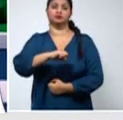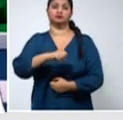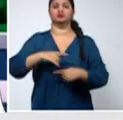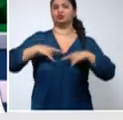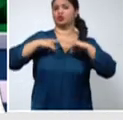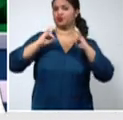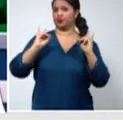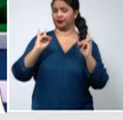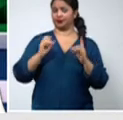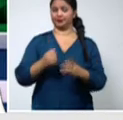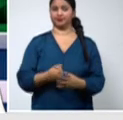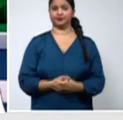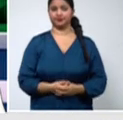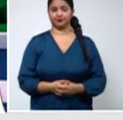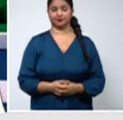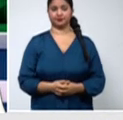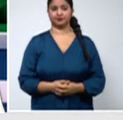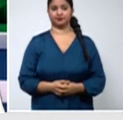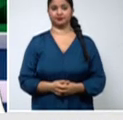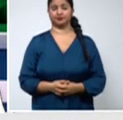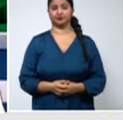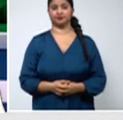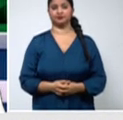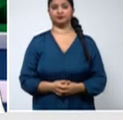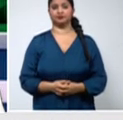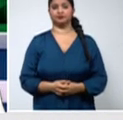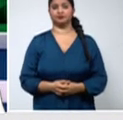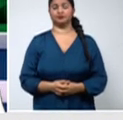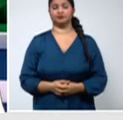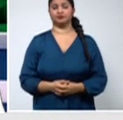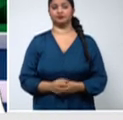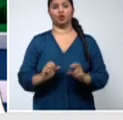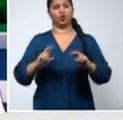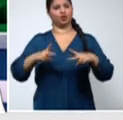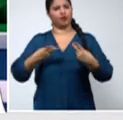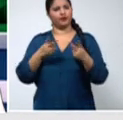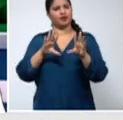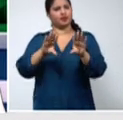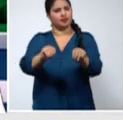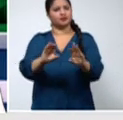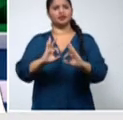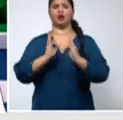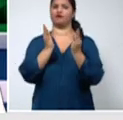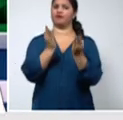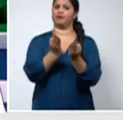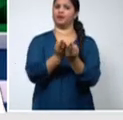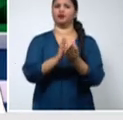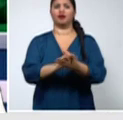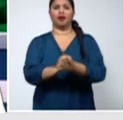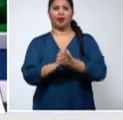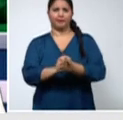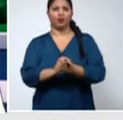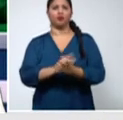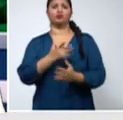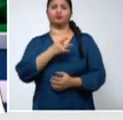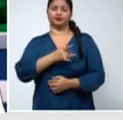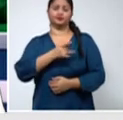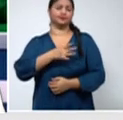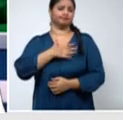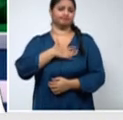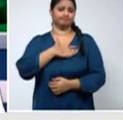maniobras que se aplicaron para lograrlo. Nuestras condolencias a familiares y amistades.